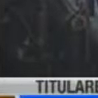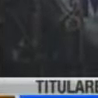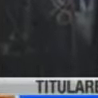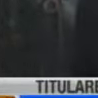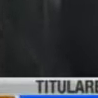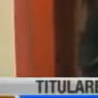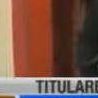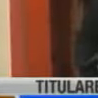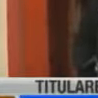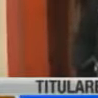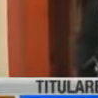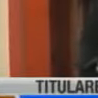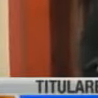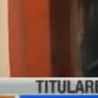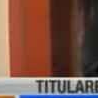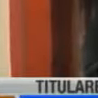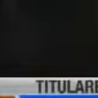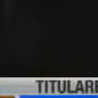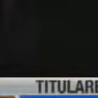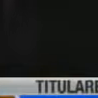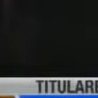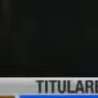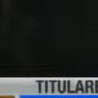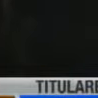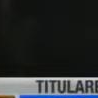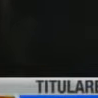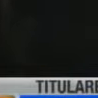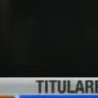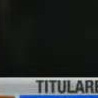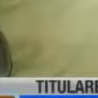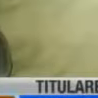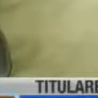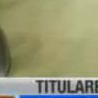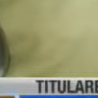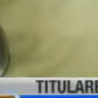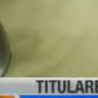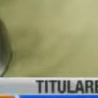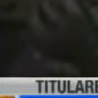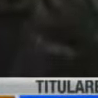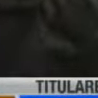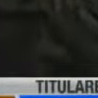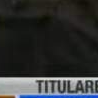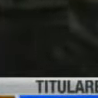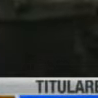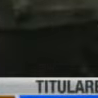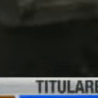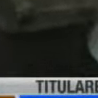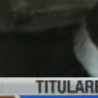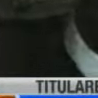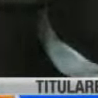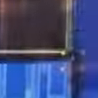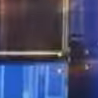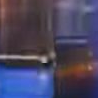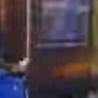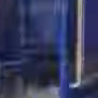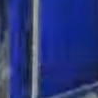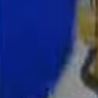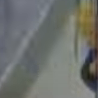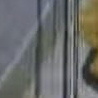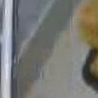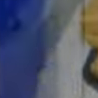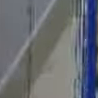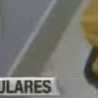16 allanamientos en 3 provincias permiten desarticular una banda de robacarros. Hay 8 detenidos.